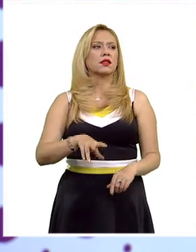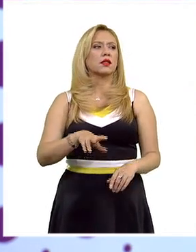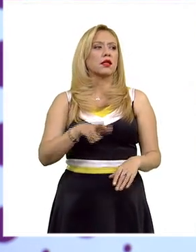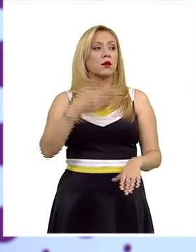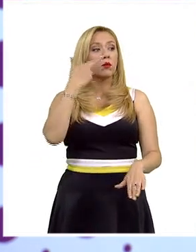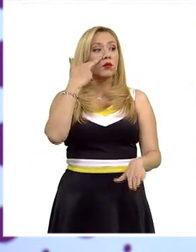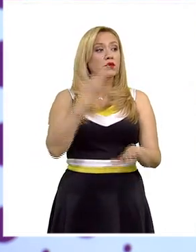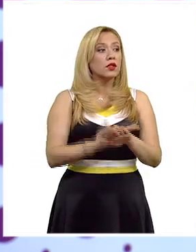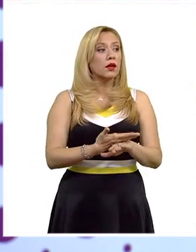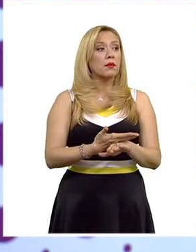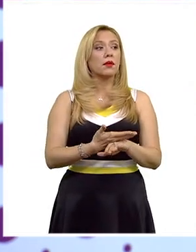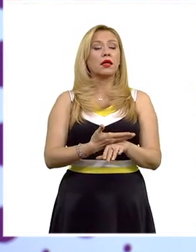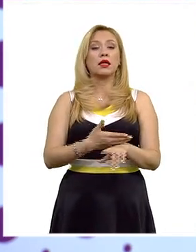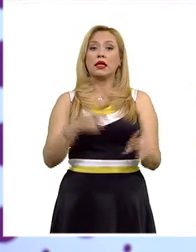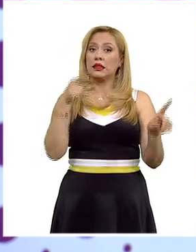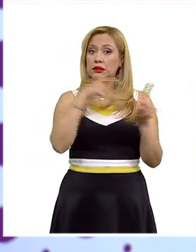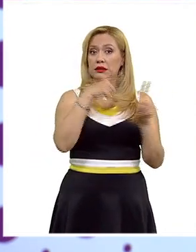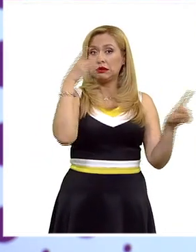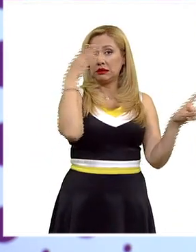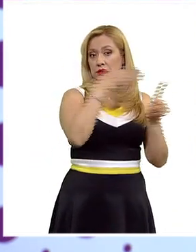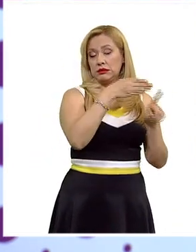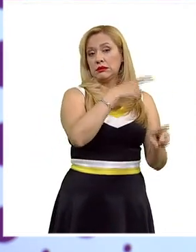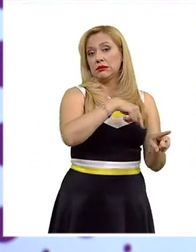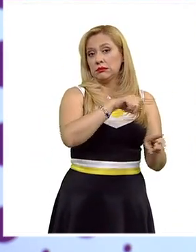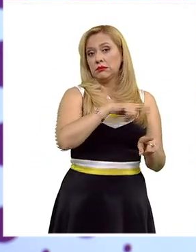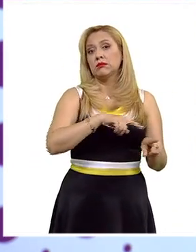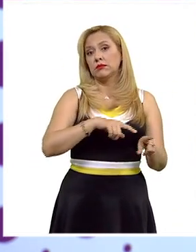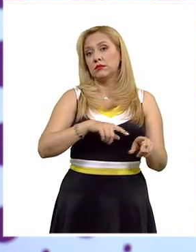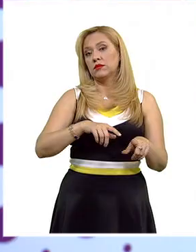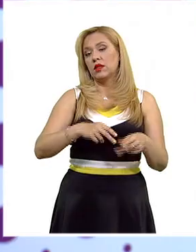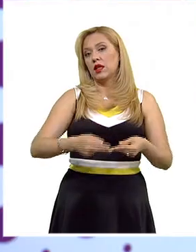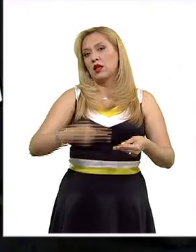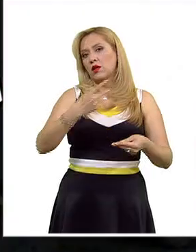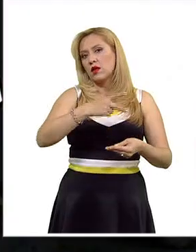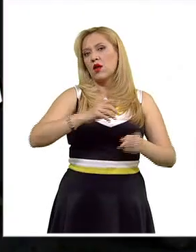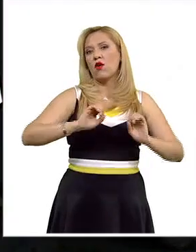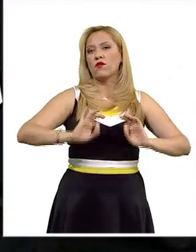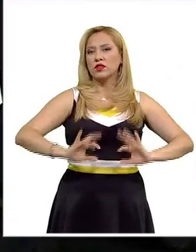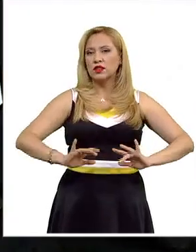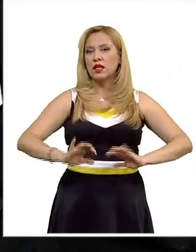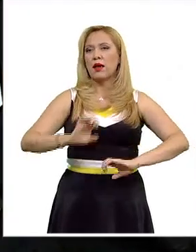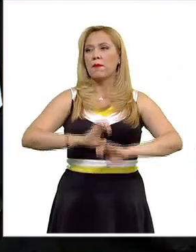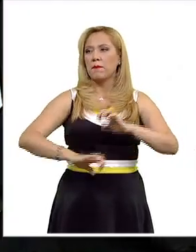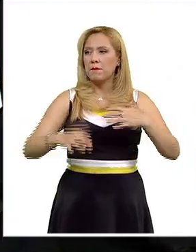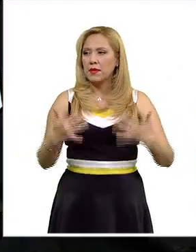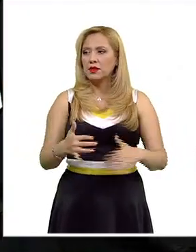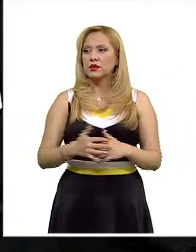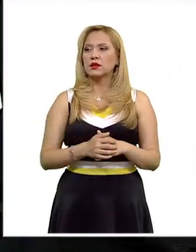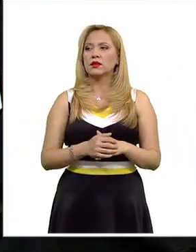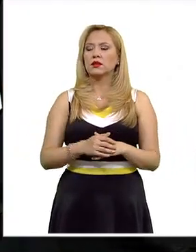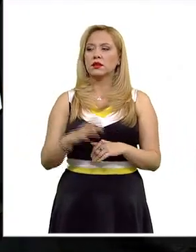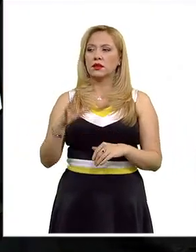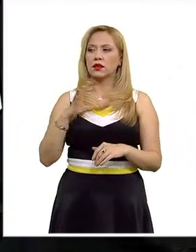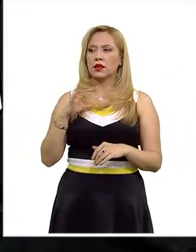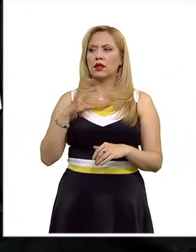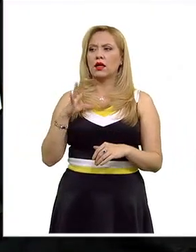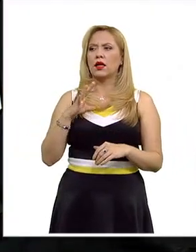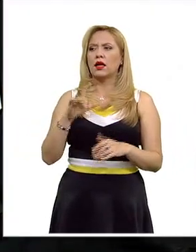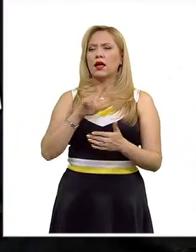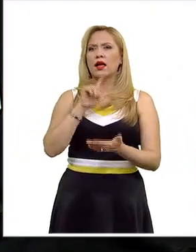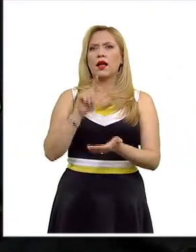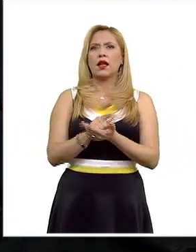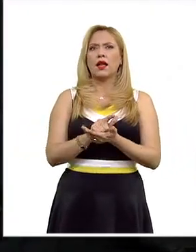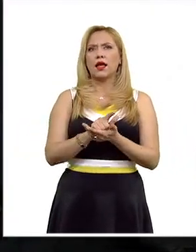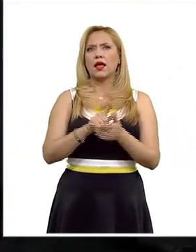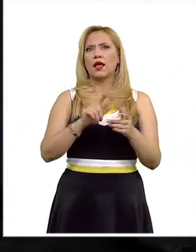la responsabilidad que sí les corresponde a las empresas. Claro. Hay un tema muy interesante sobre esto de la Ley Federal del Trabajo en la